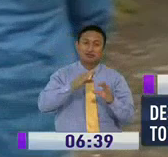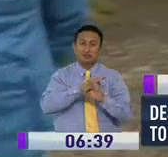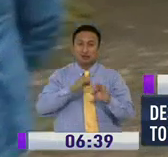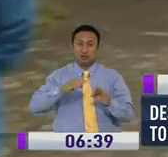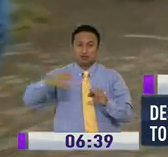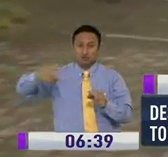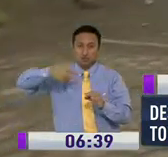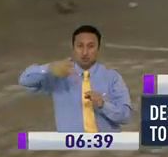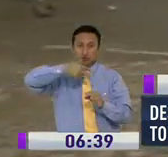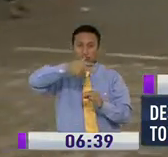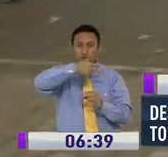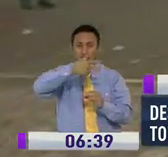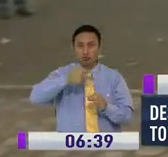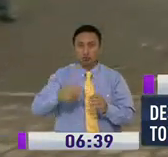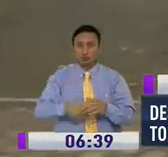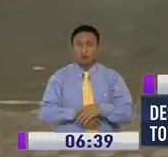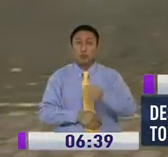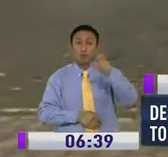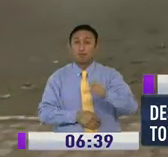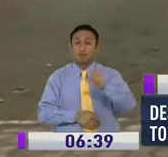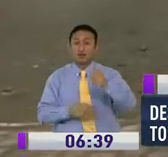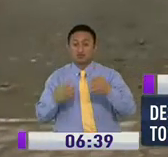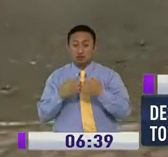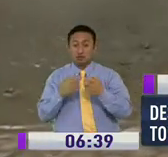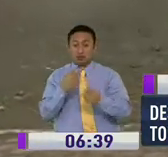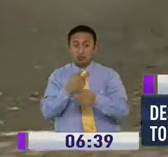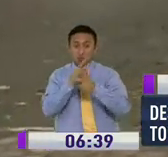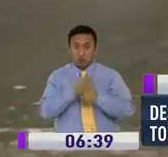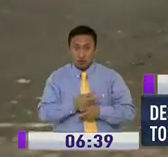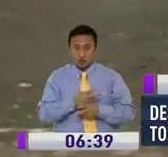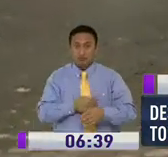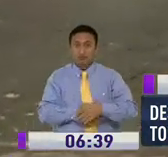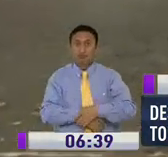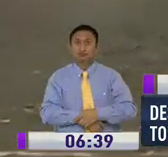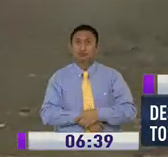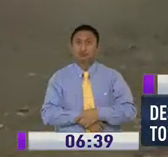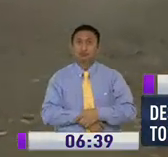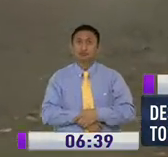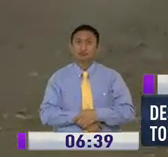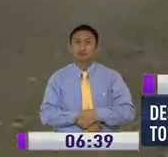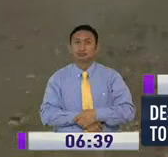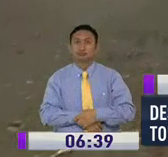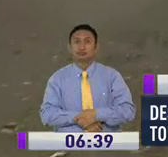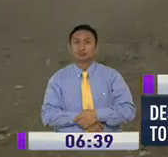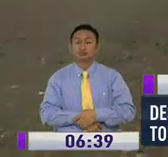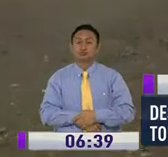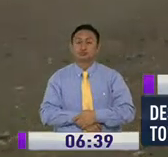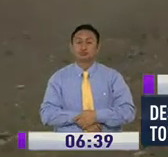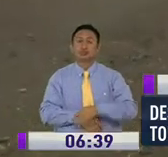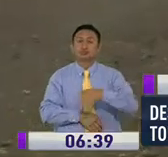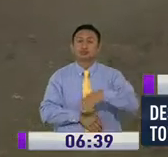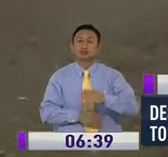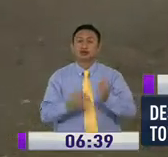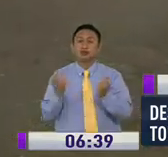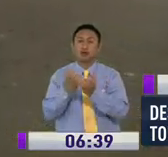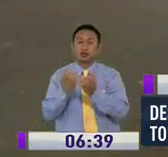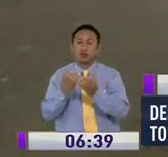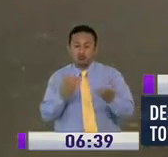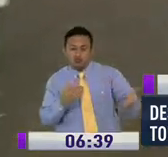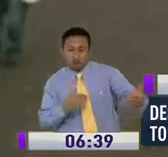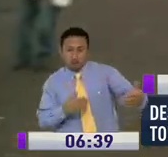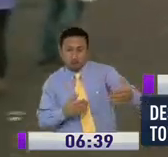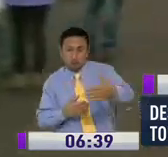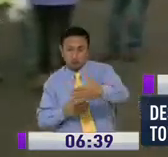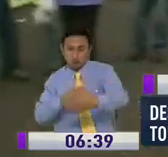normalmente, desinfectados, el personal con los equipos de protección correspondientes y realizar la recolección de residuos de la